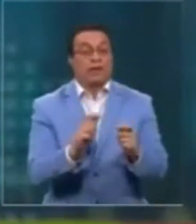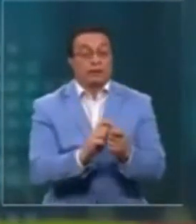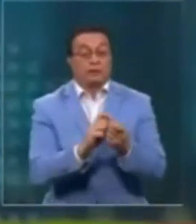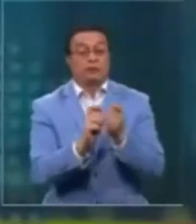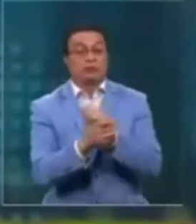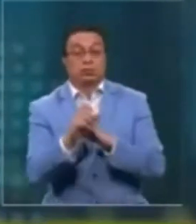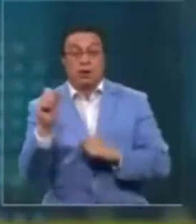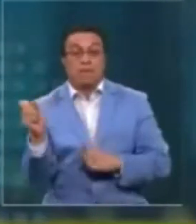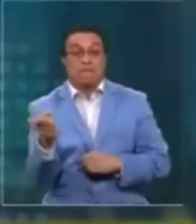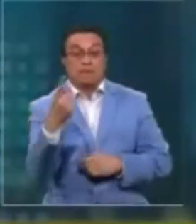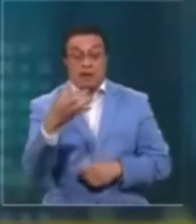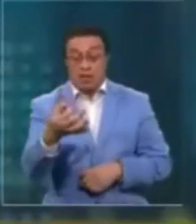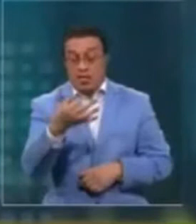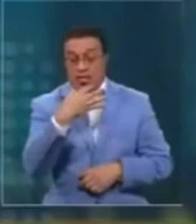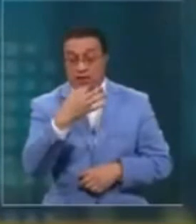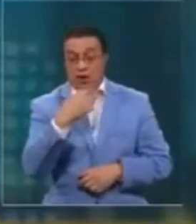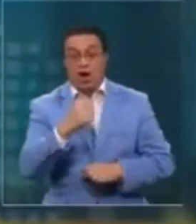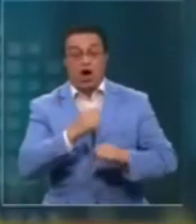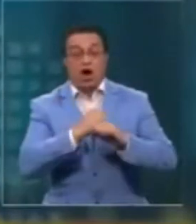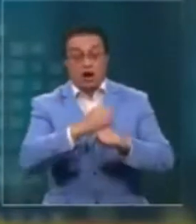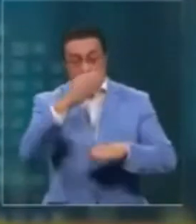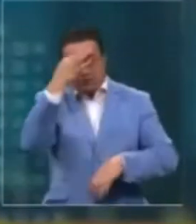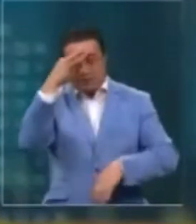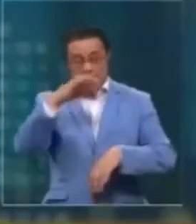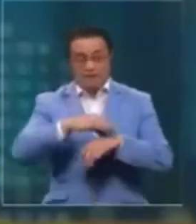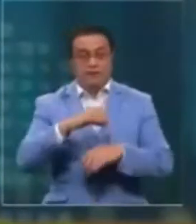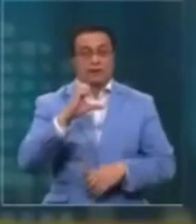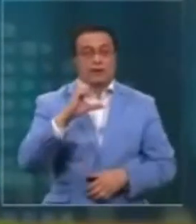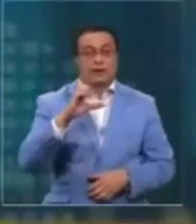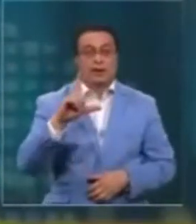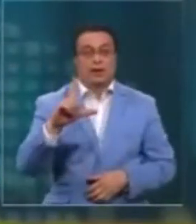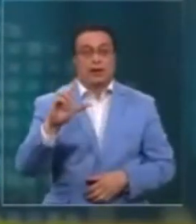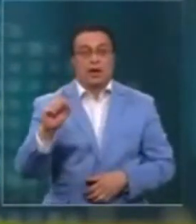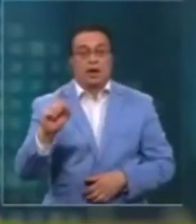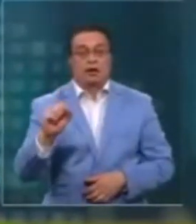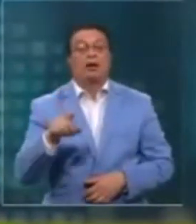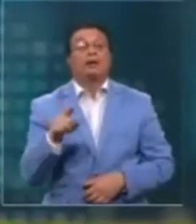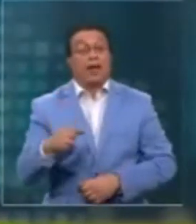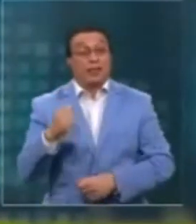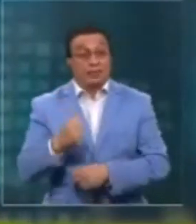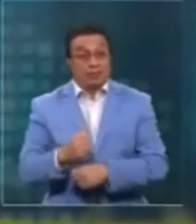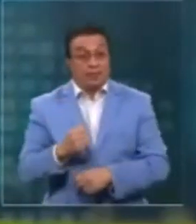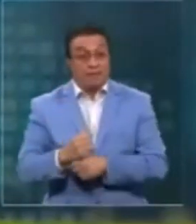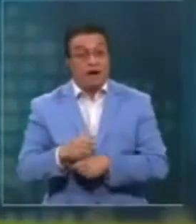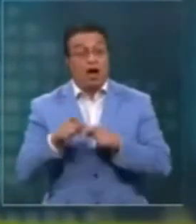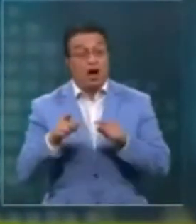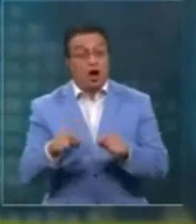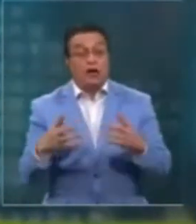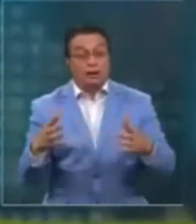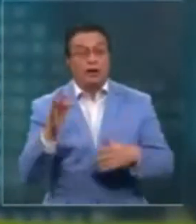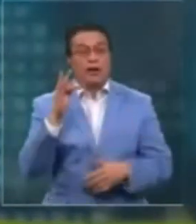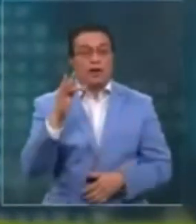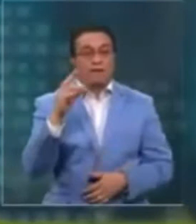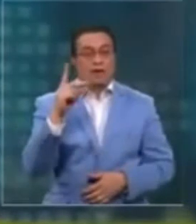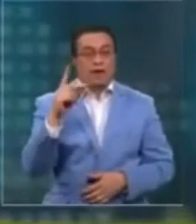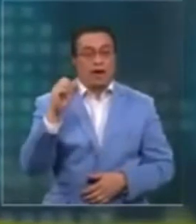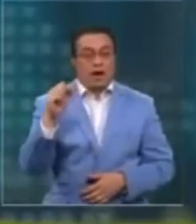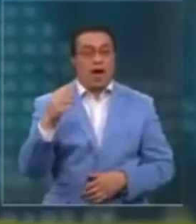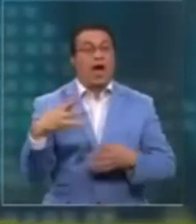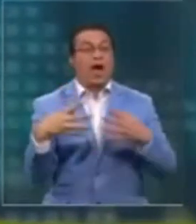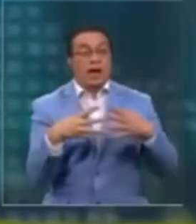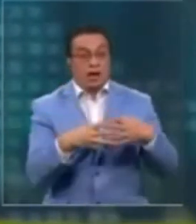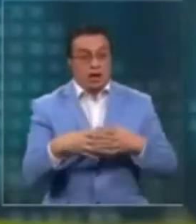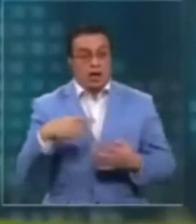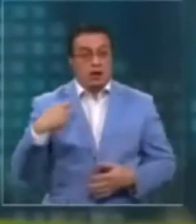convertirse en el primer medicamento contra la enfermedad del ELA. El trabajo ahora ha sido respaldado por la FDA de Estados